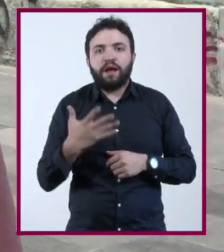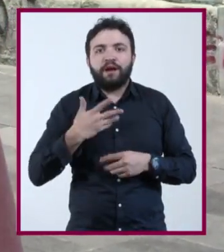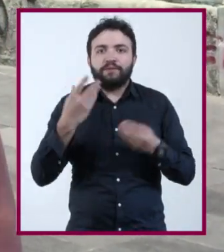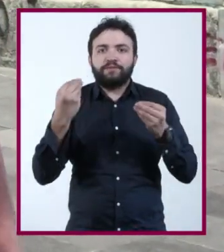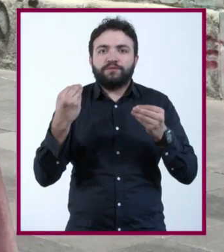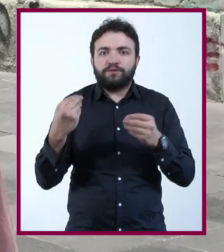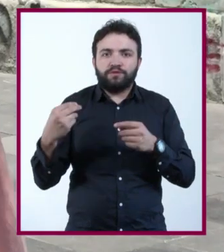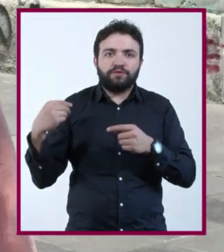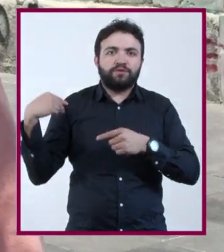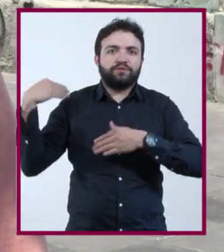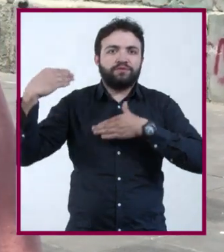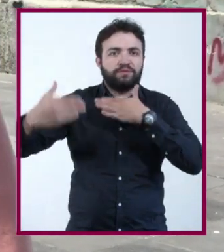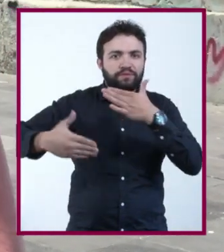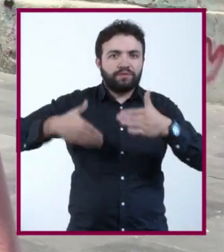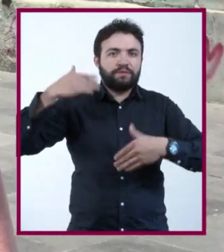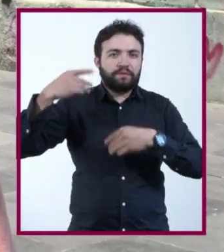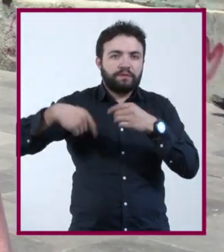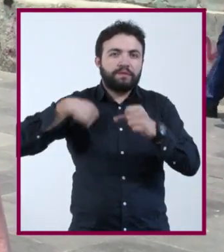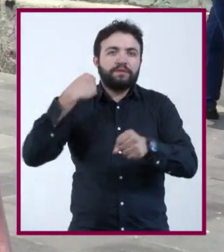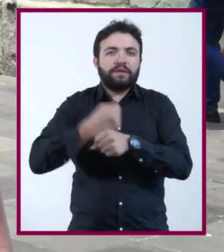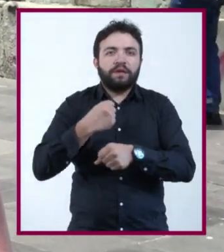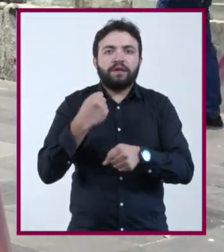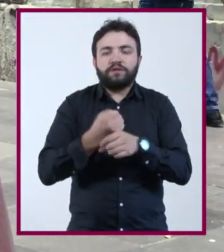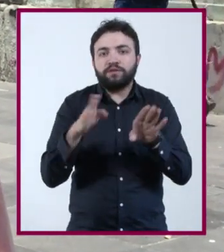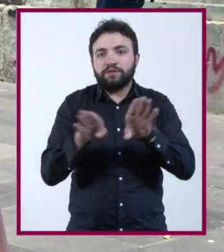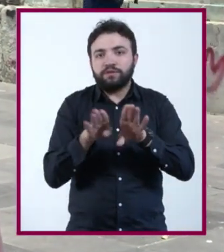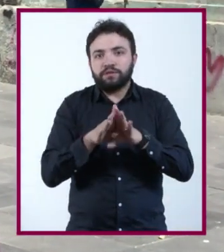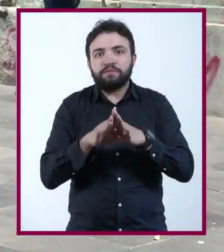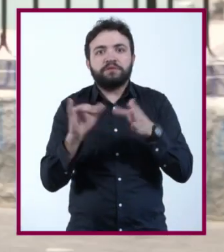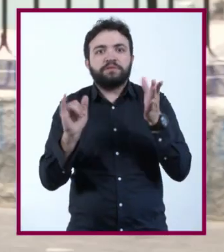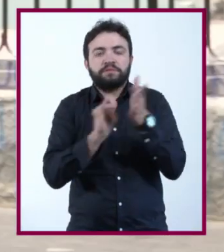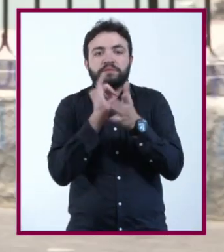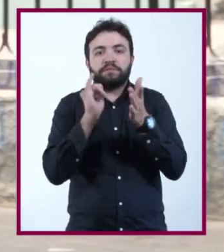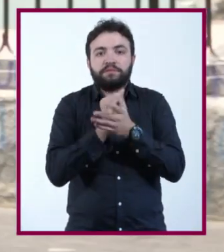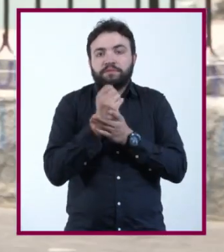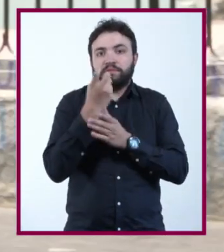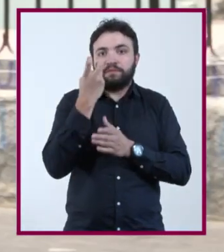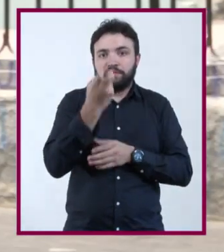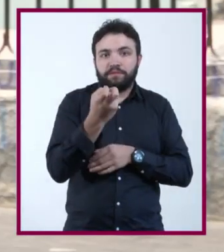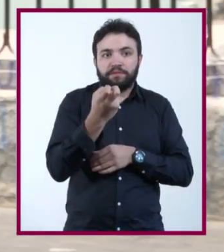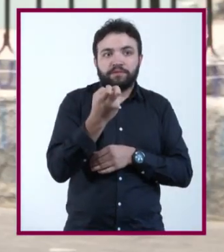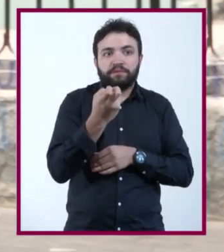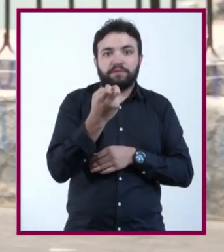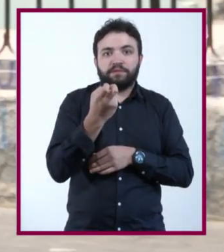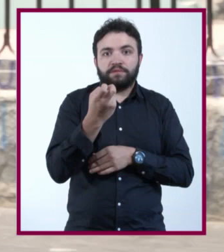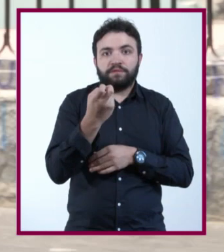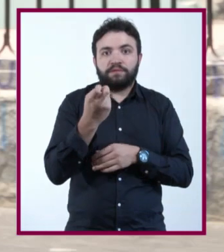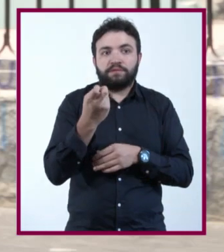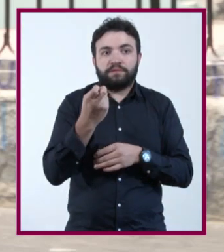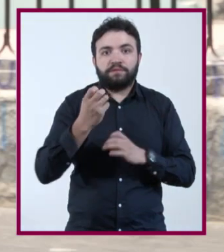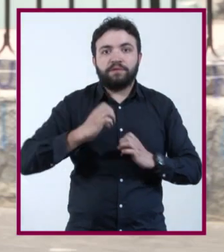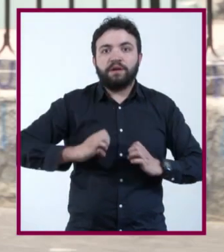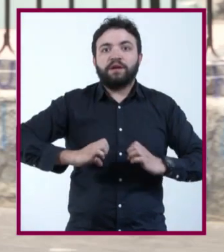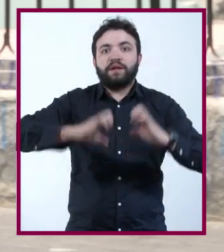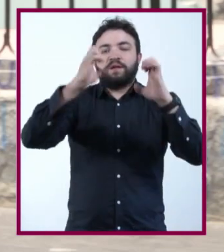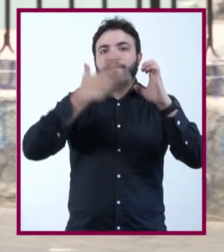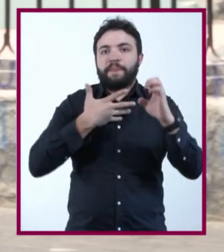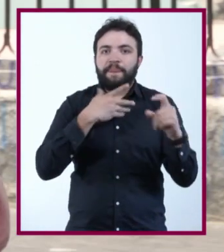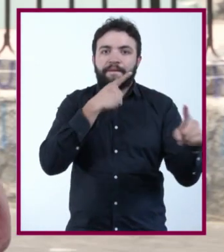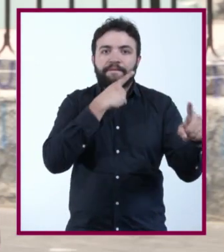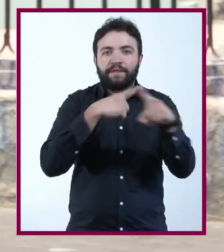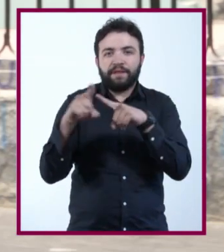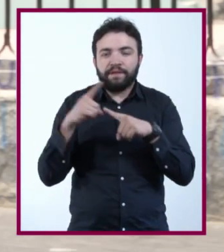tener tantas épocas y tantos constructores en el proceso dio pie que el edificio tuviera